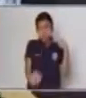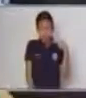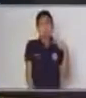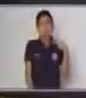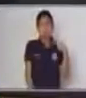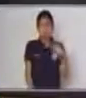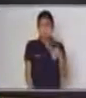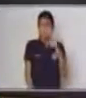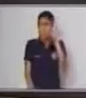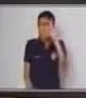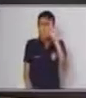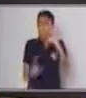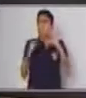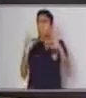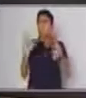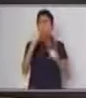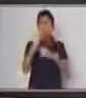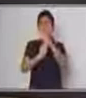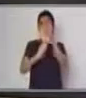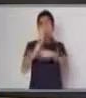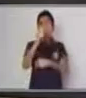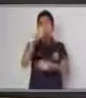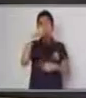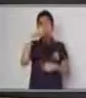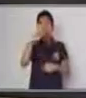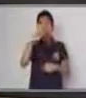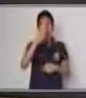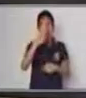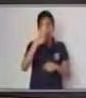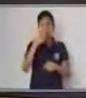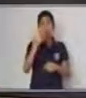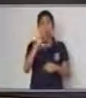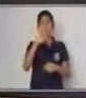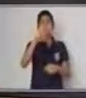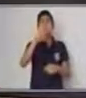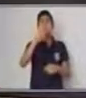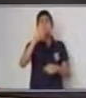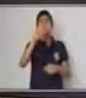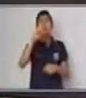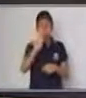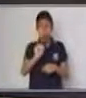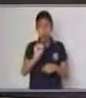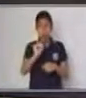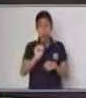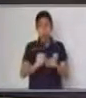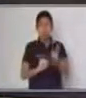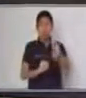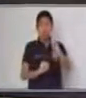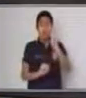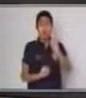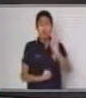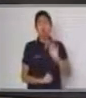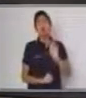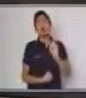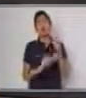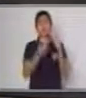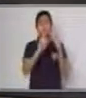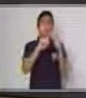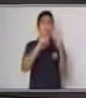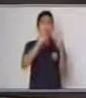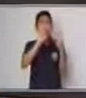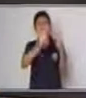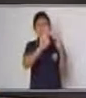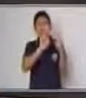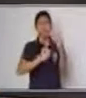Recordemos que los factores primos que vamos a utilizar son el 2, el 3, el